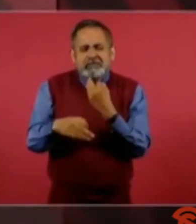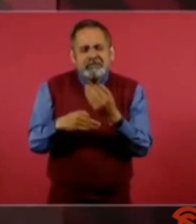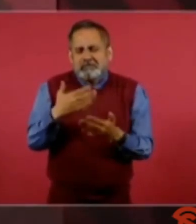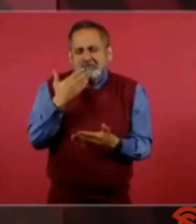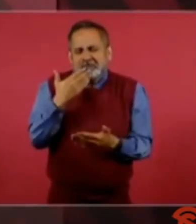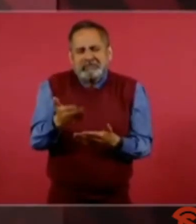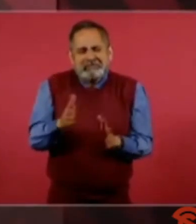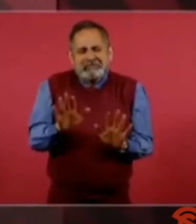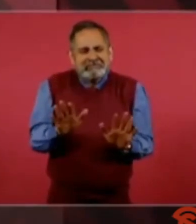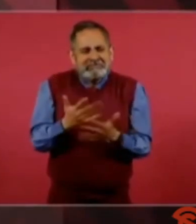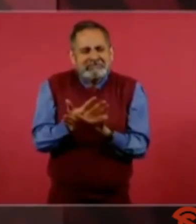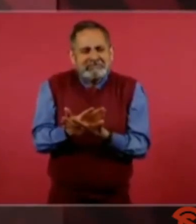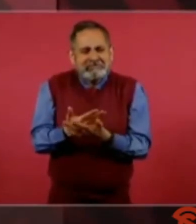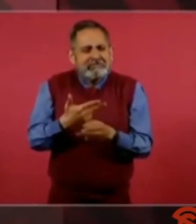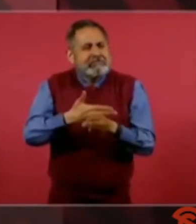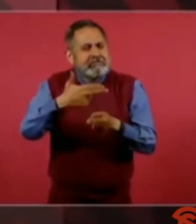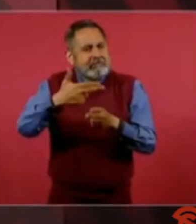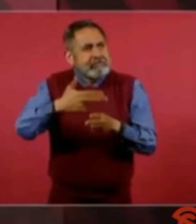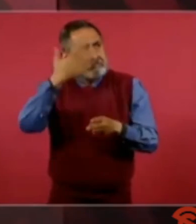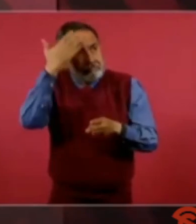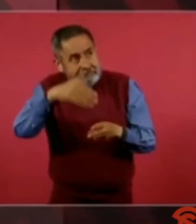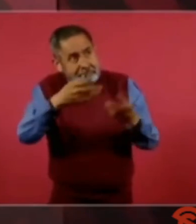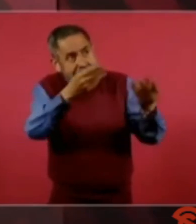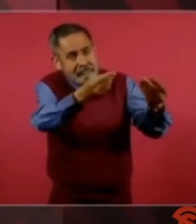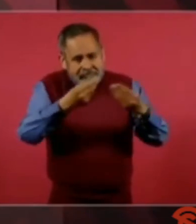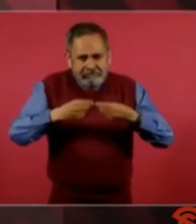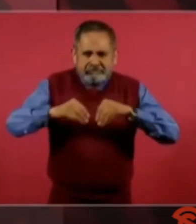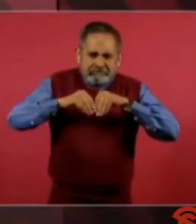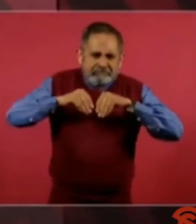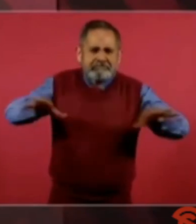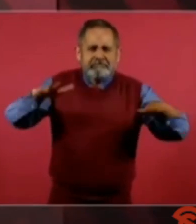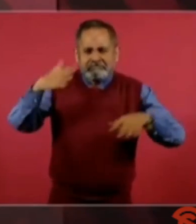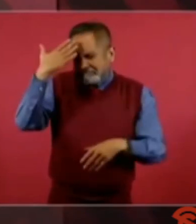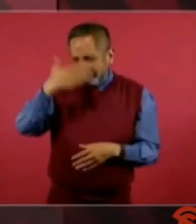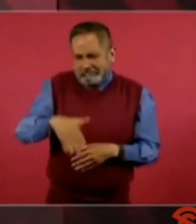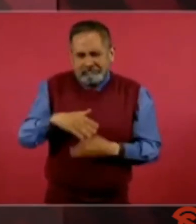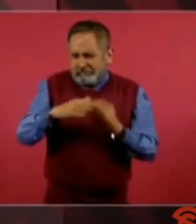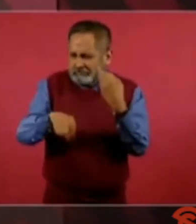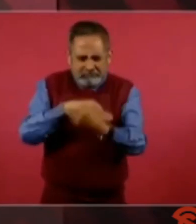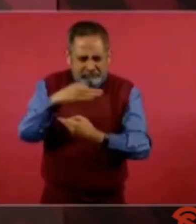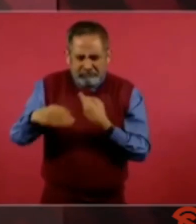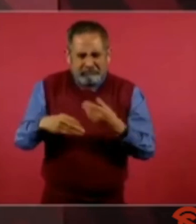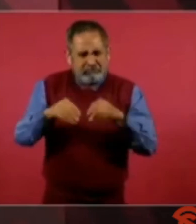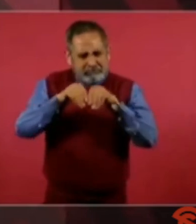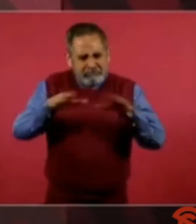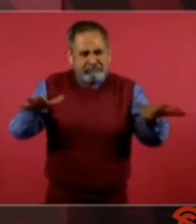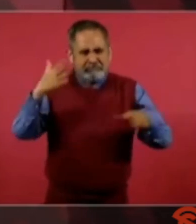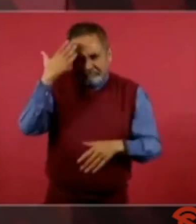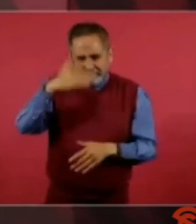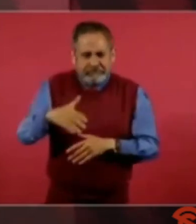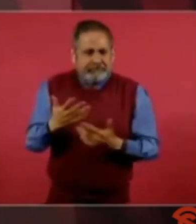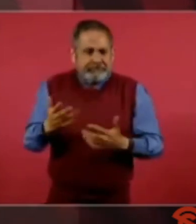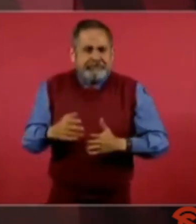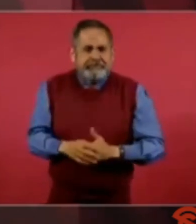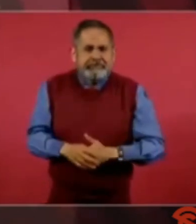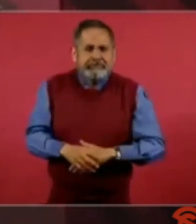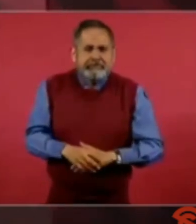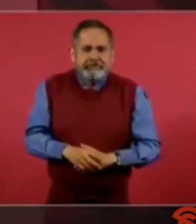se se va a saber todo se va a saber porque